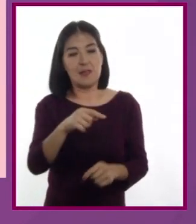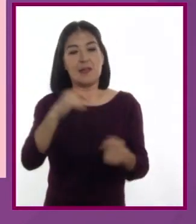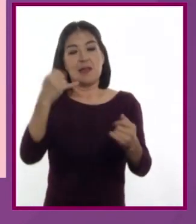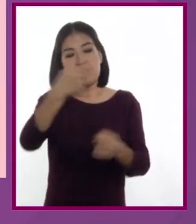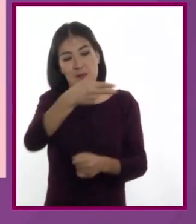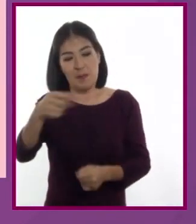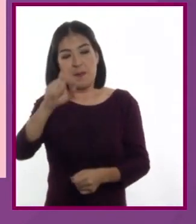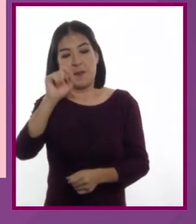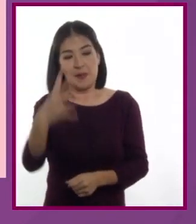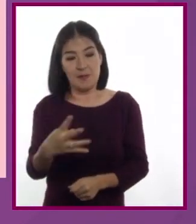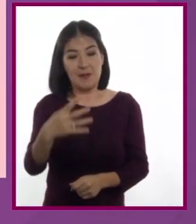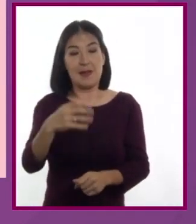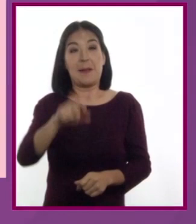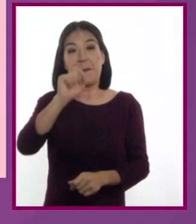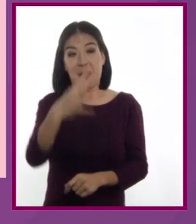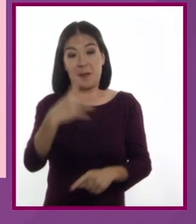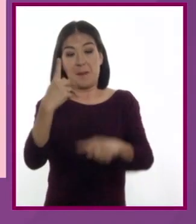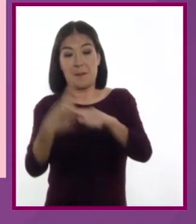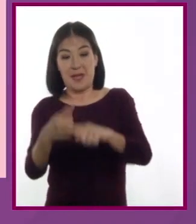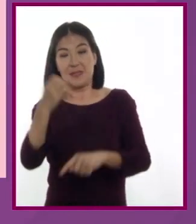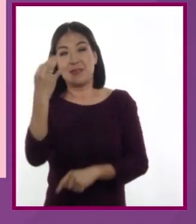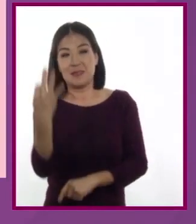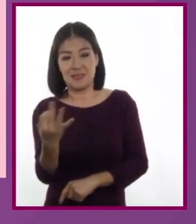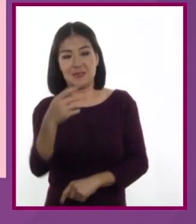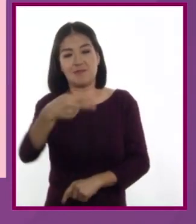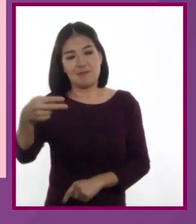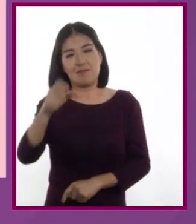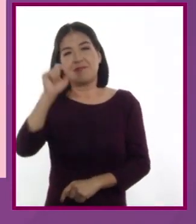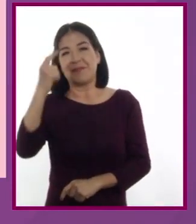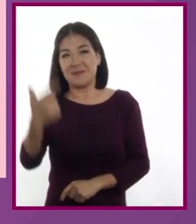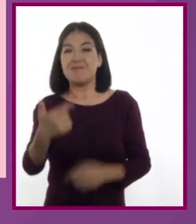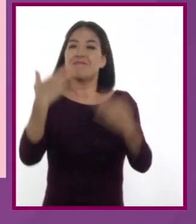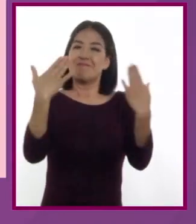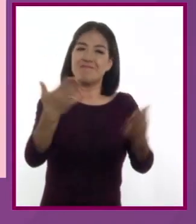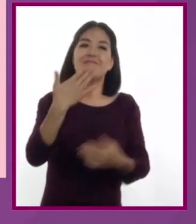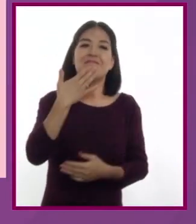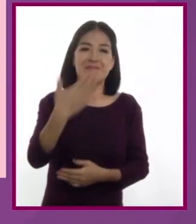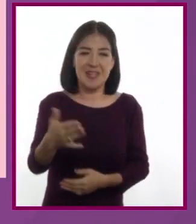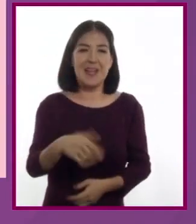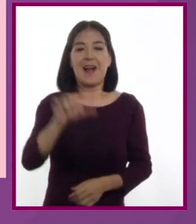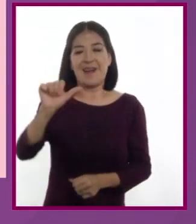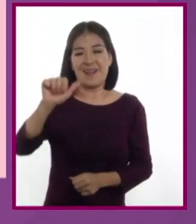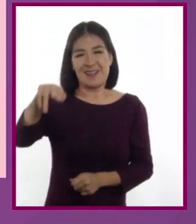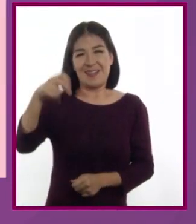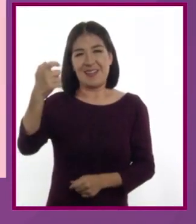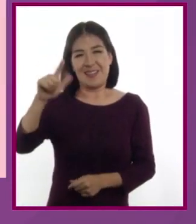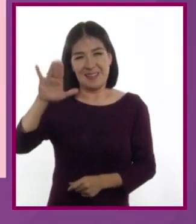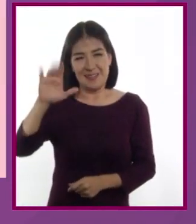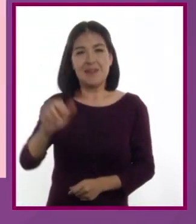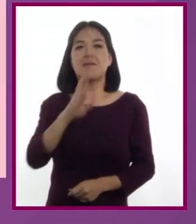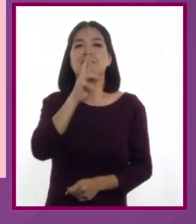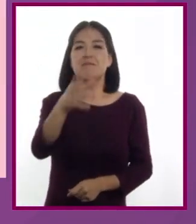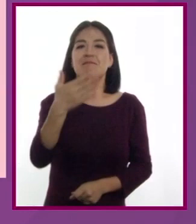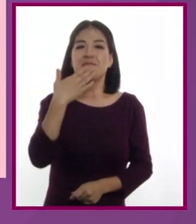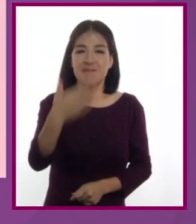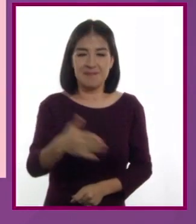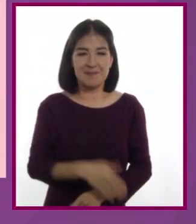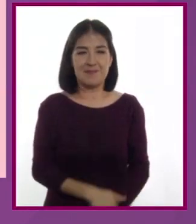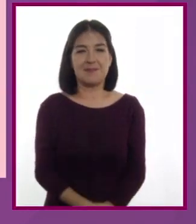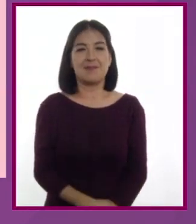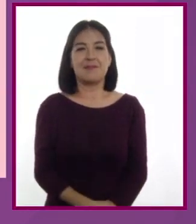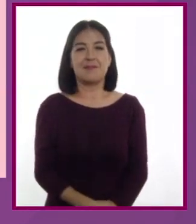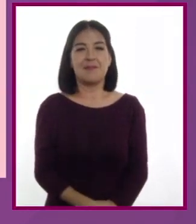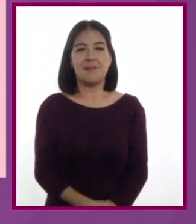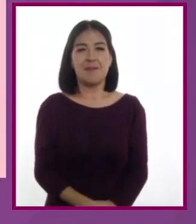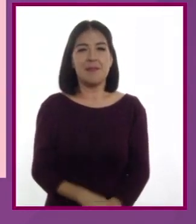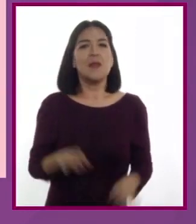y 24 más 3 es igual a 27. Muy bien, Angélica resolvió correctamente la adivinanza.